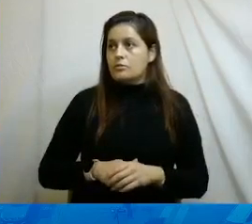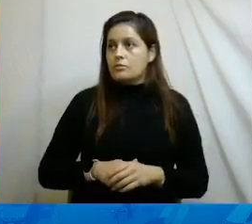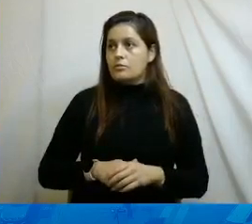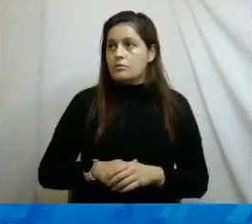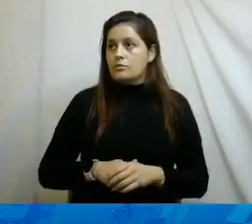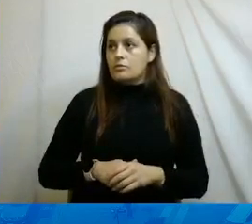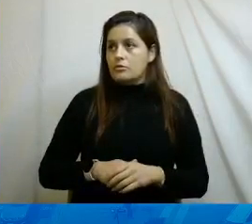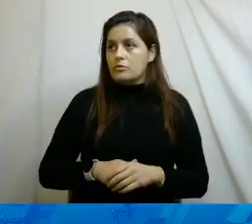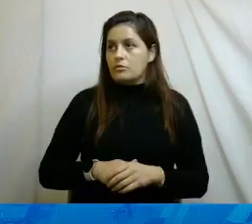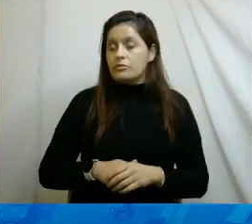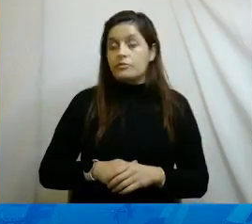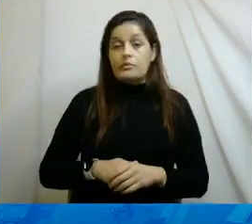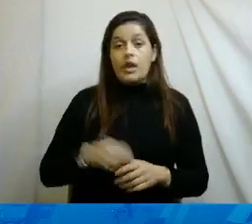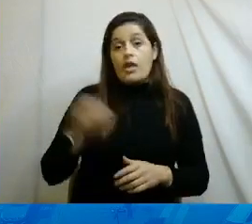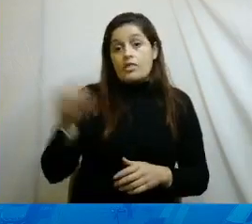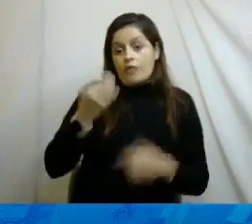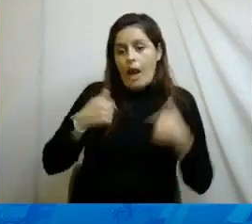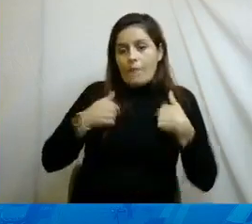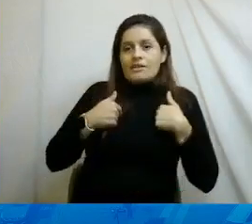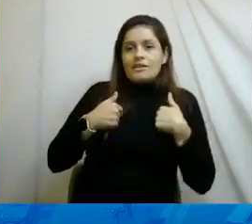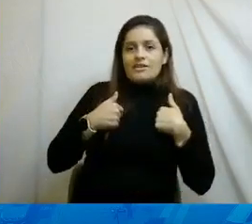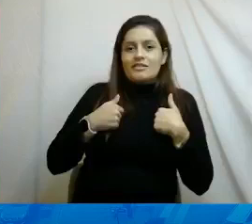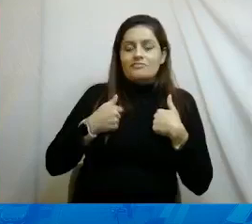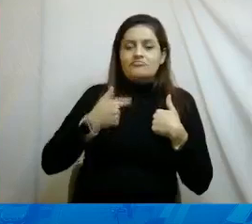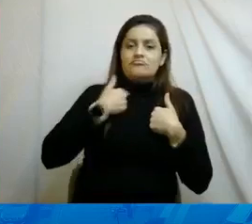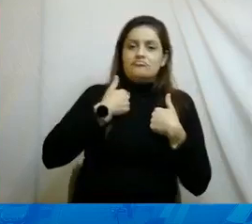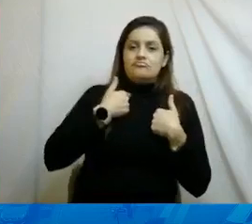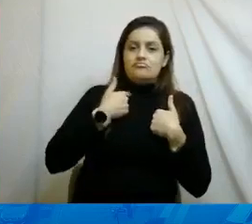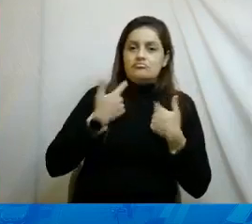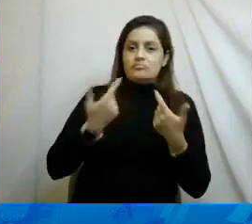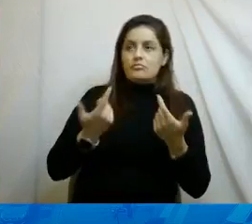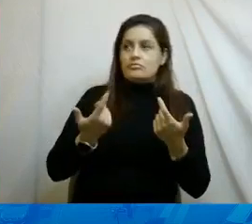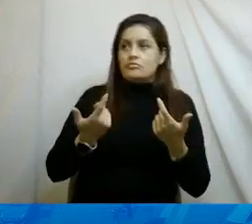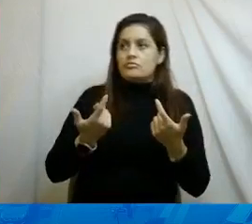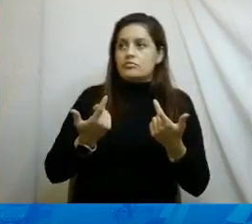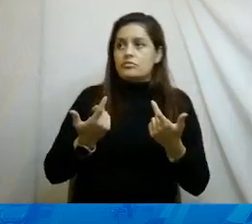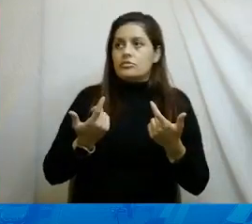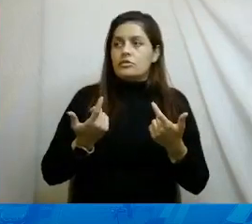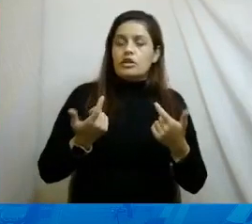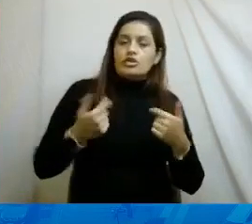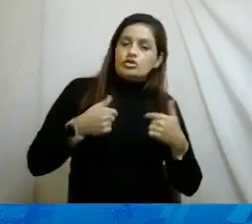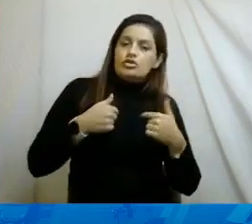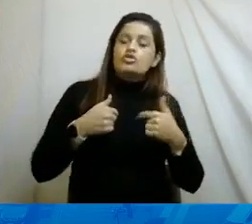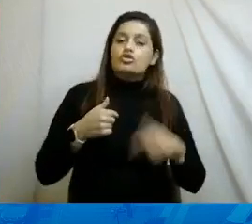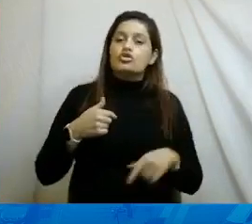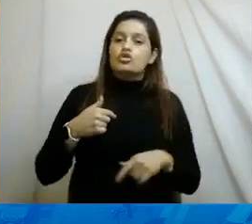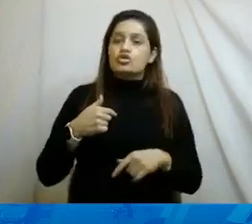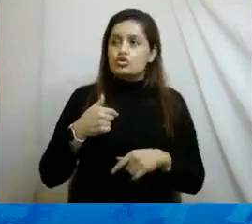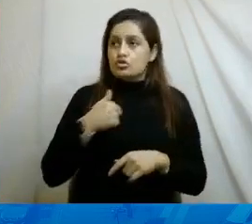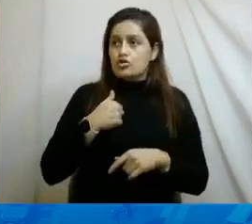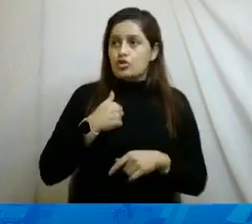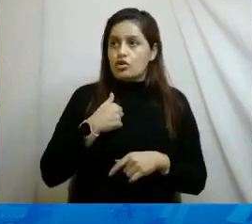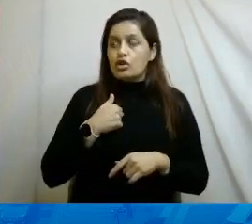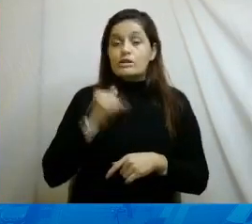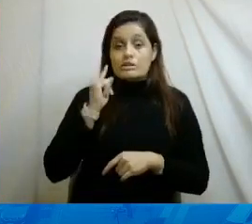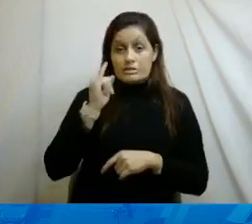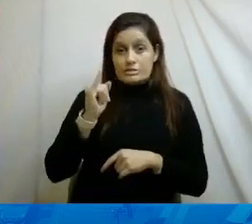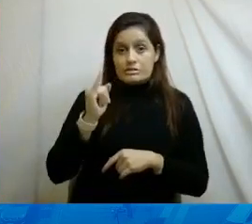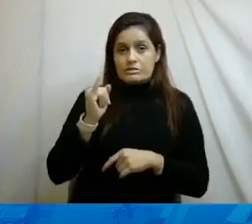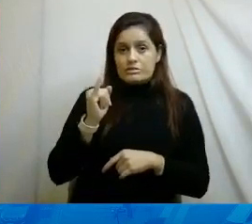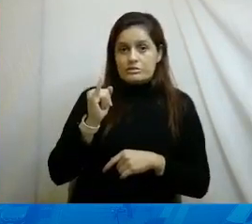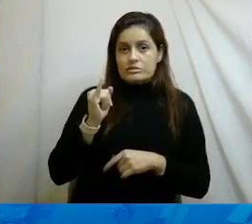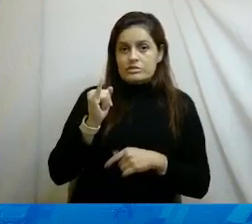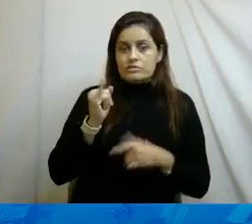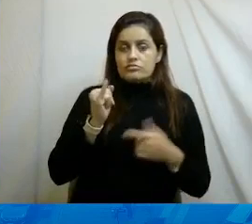derecho a réplica, independiente de que no puedan entregar mayores informaciones. Yo sí he estado, digamos,